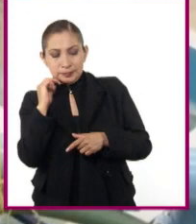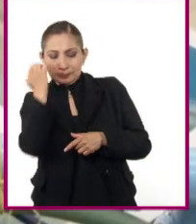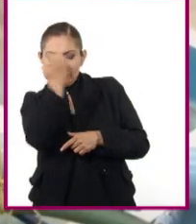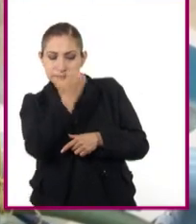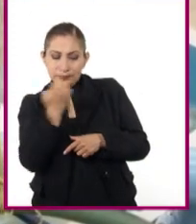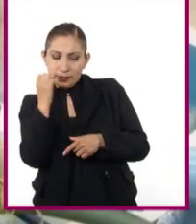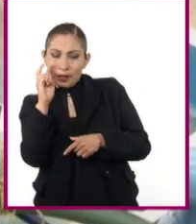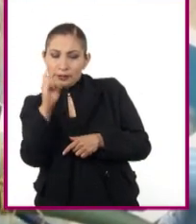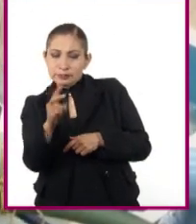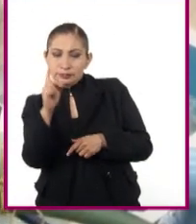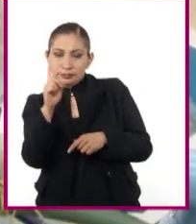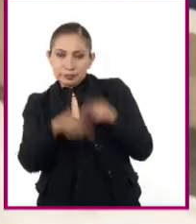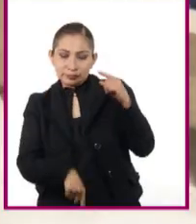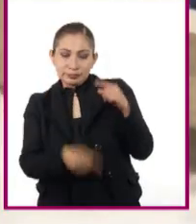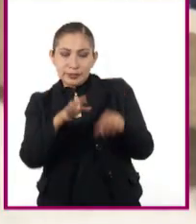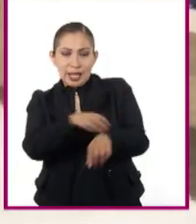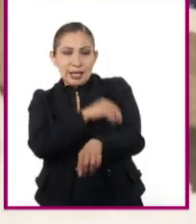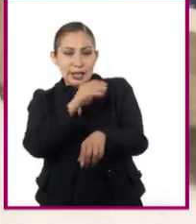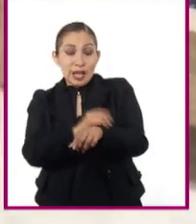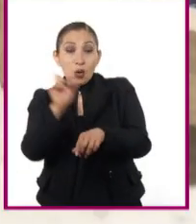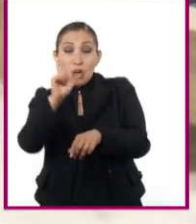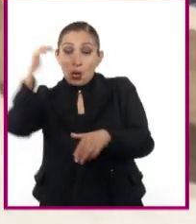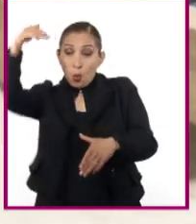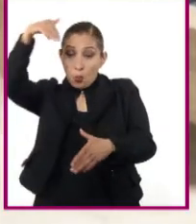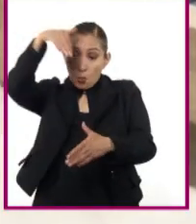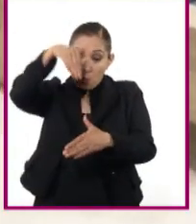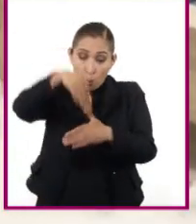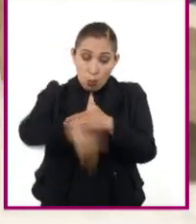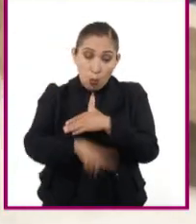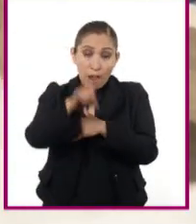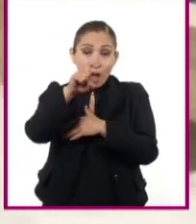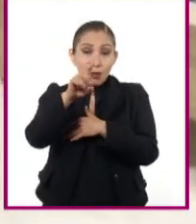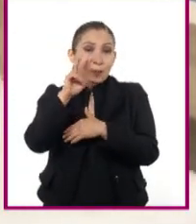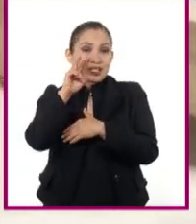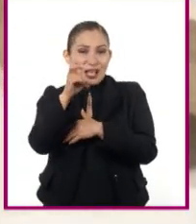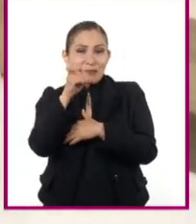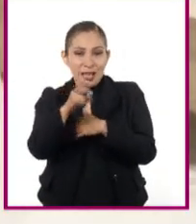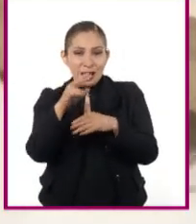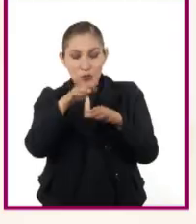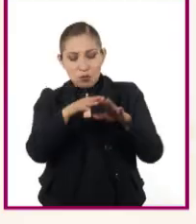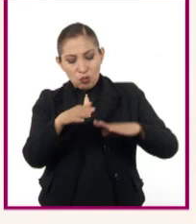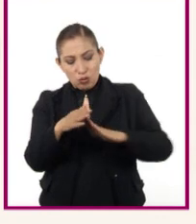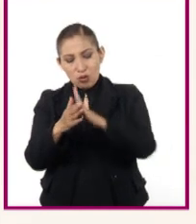hacer en este caso es disipar energía en la caída. Por eso se ven estos